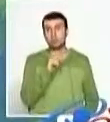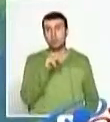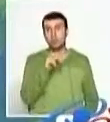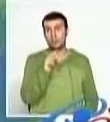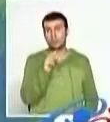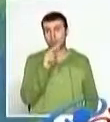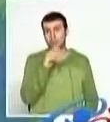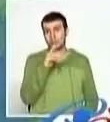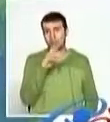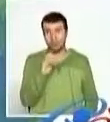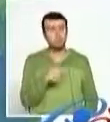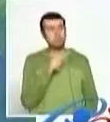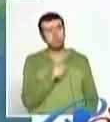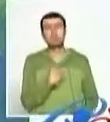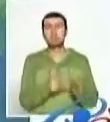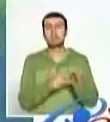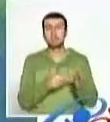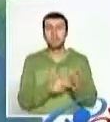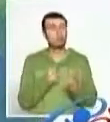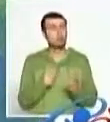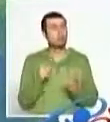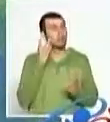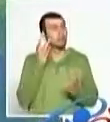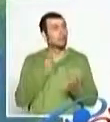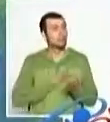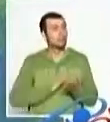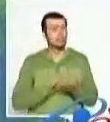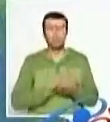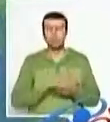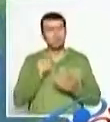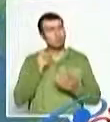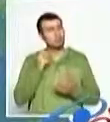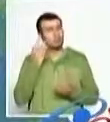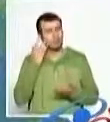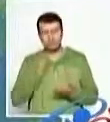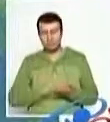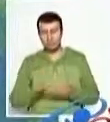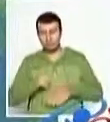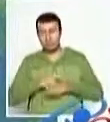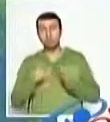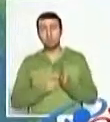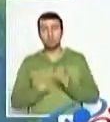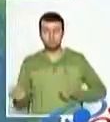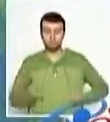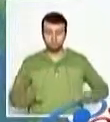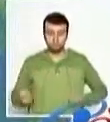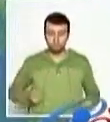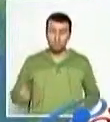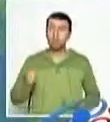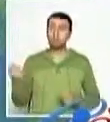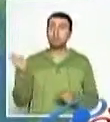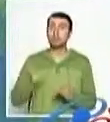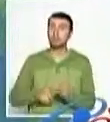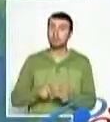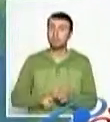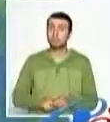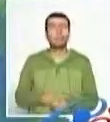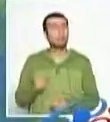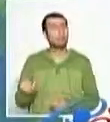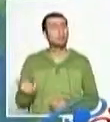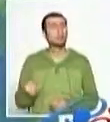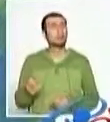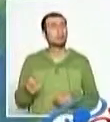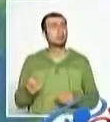eliminar estas toxinas, de dejar que estas toxinas que están en el líquido extracelular o en la matriz extracelular salga